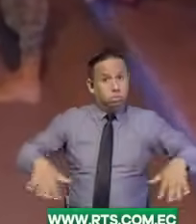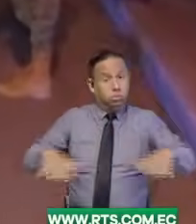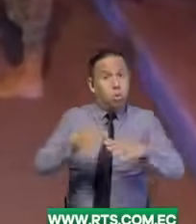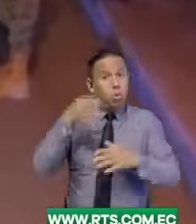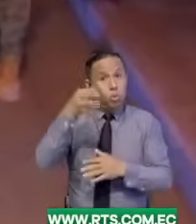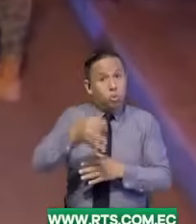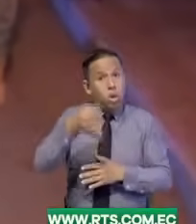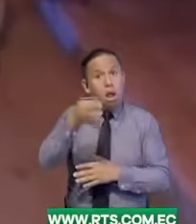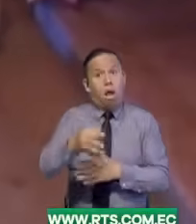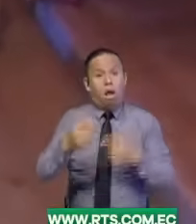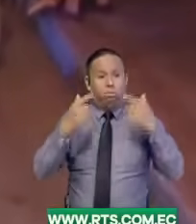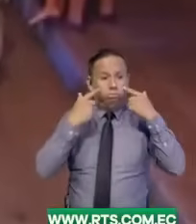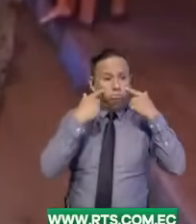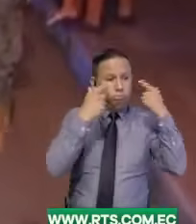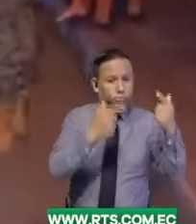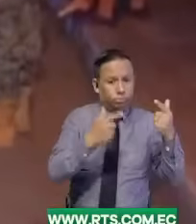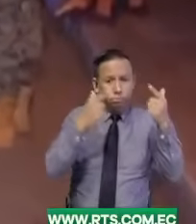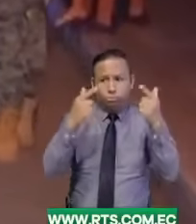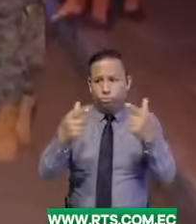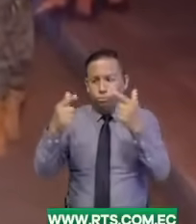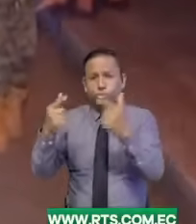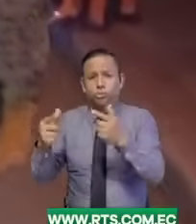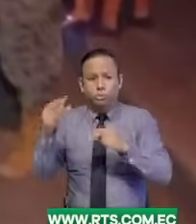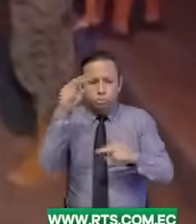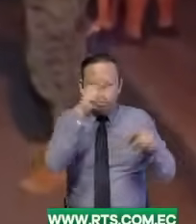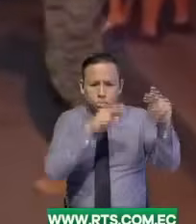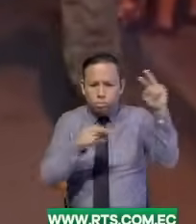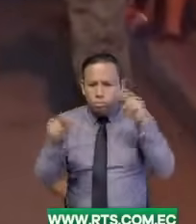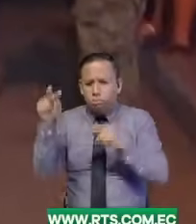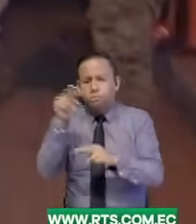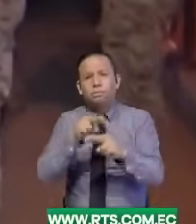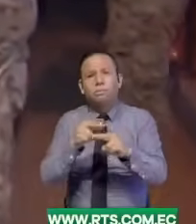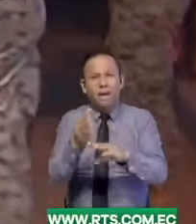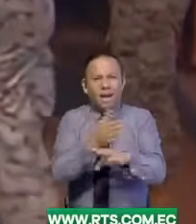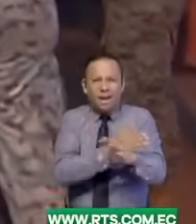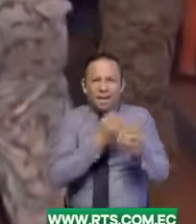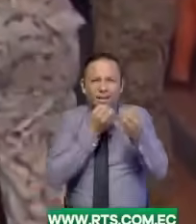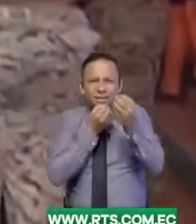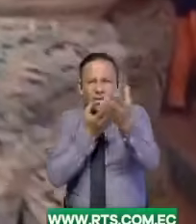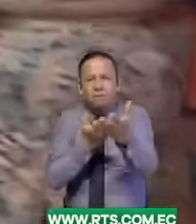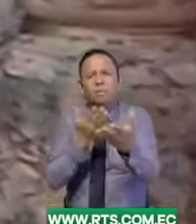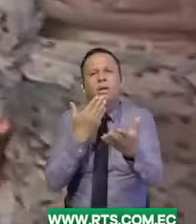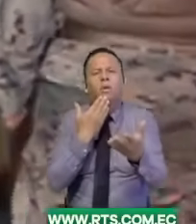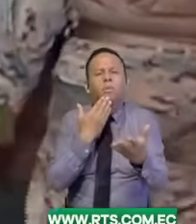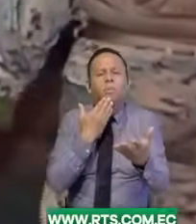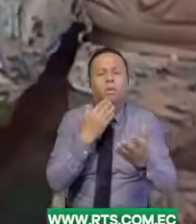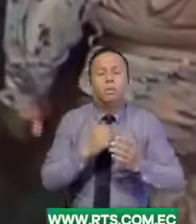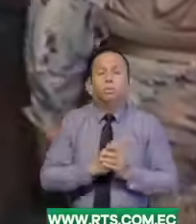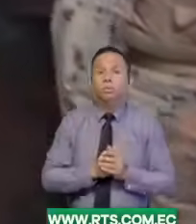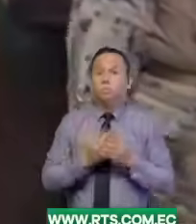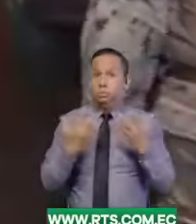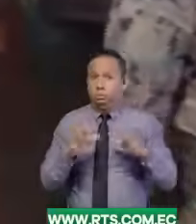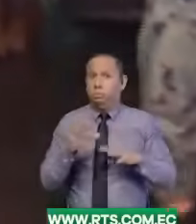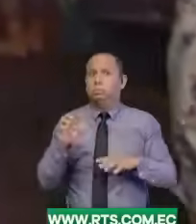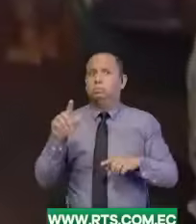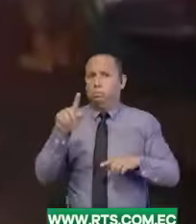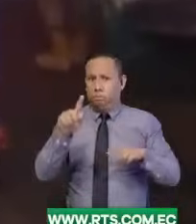provincia de Guayas, donde, como escucharon en el reportaje anterior, hay